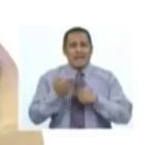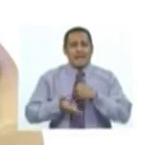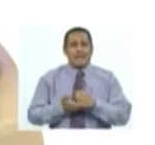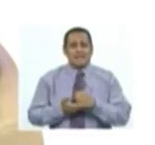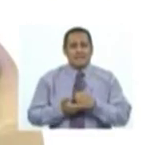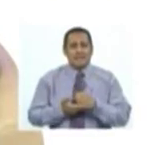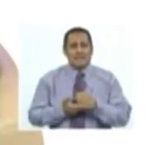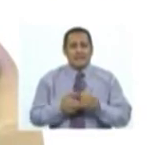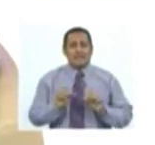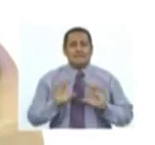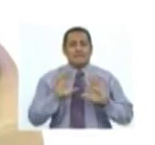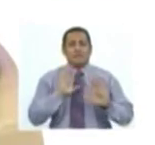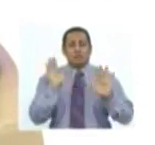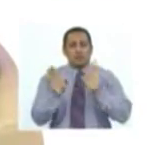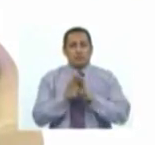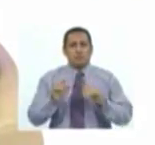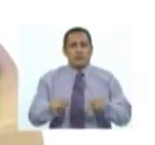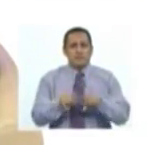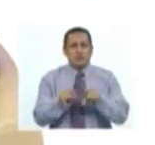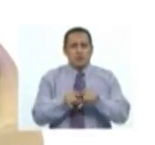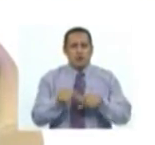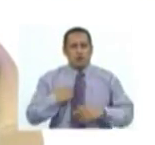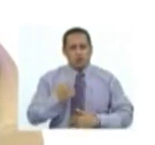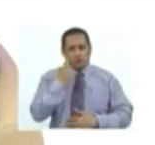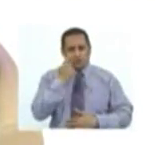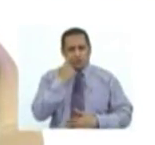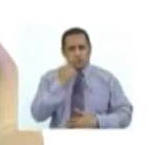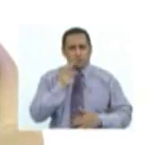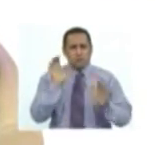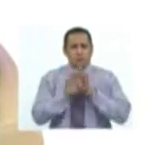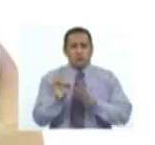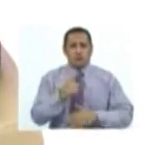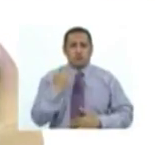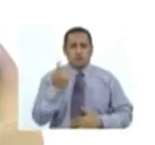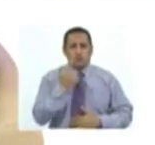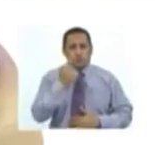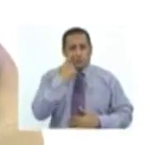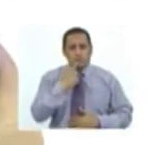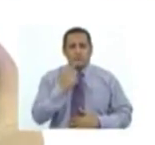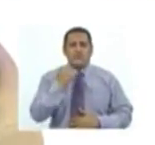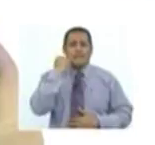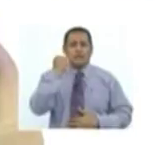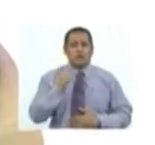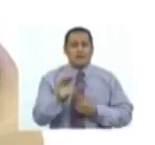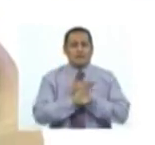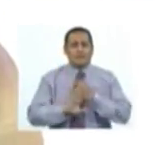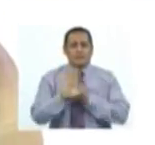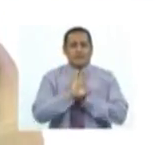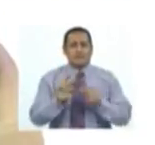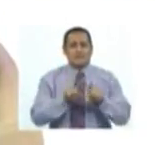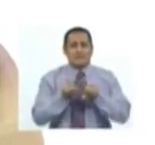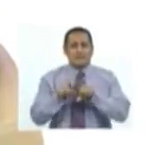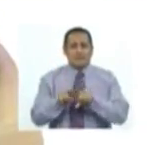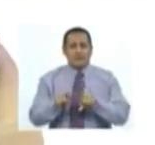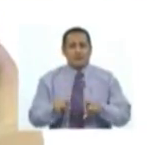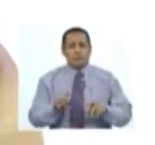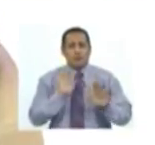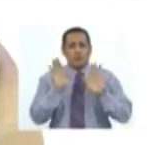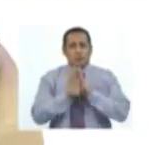garantía quizá más común o más conocida, que todos conocemos como derecho a la defensa, es decir, la posibilidad